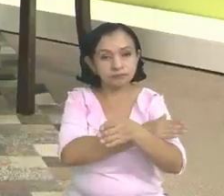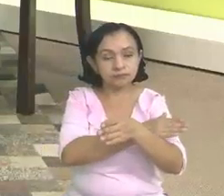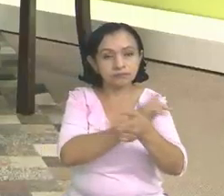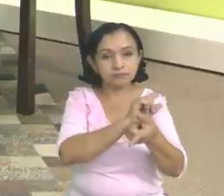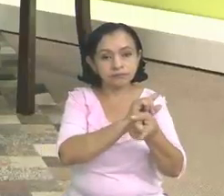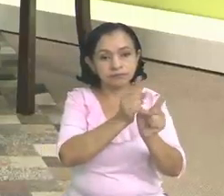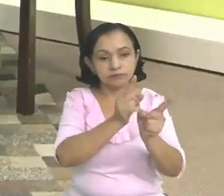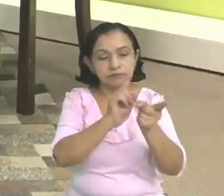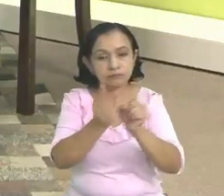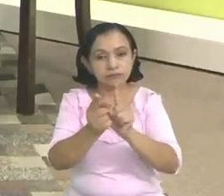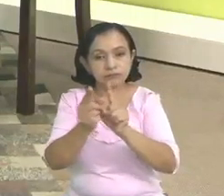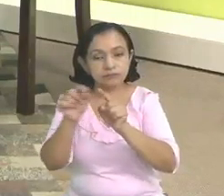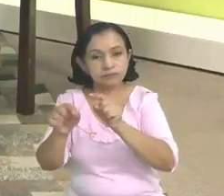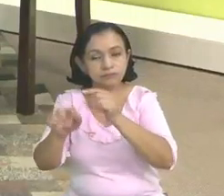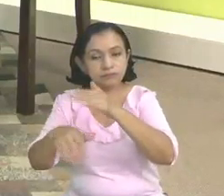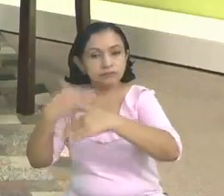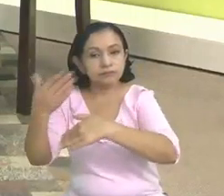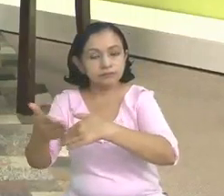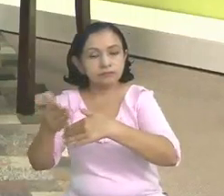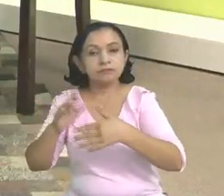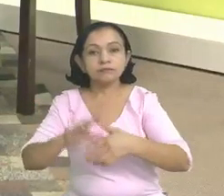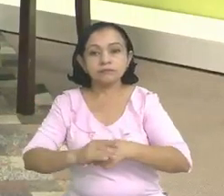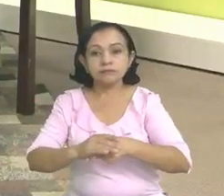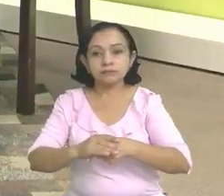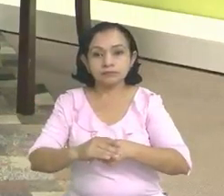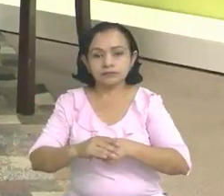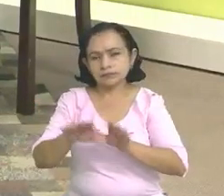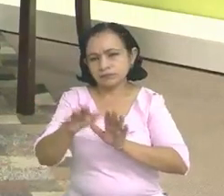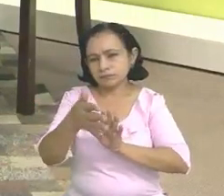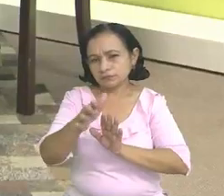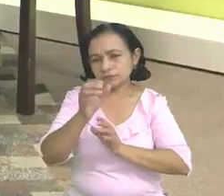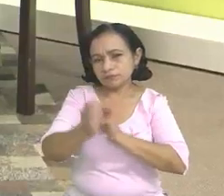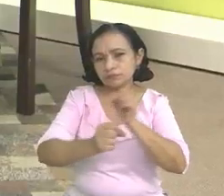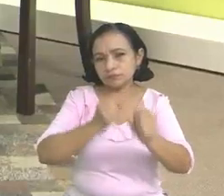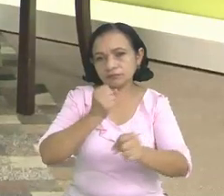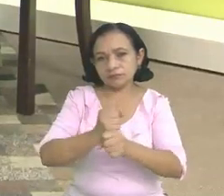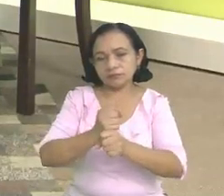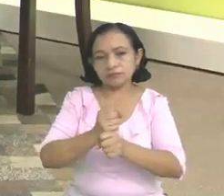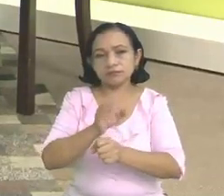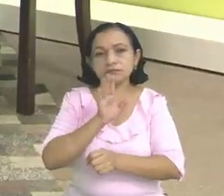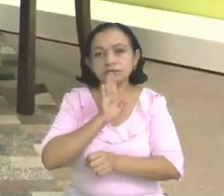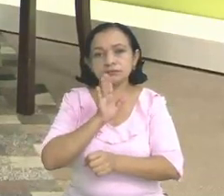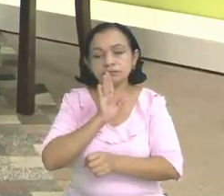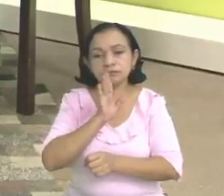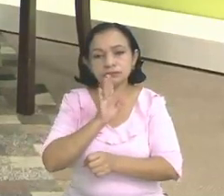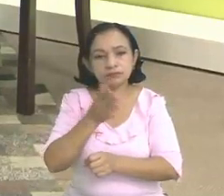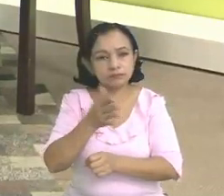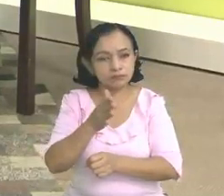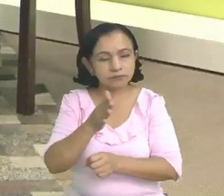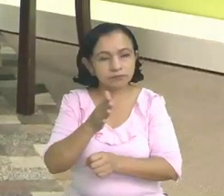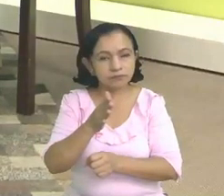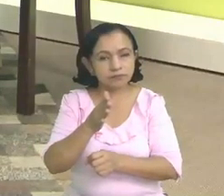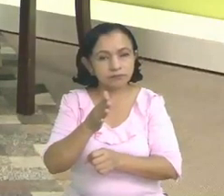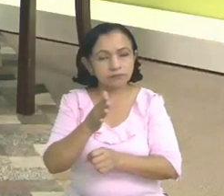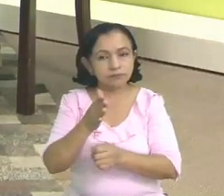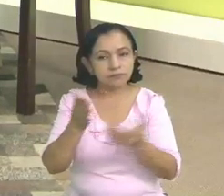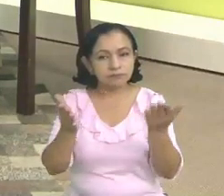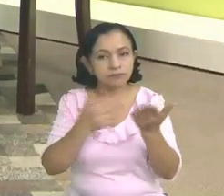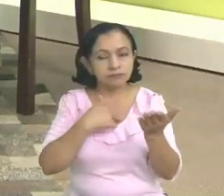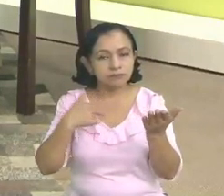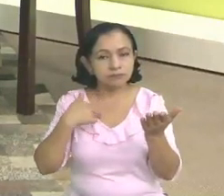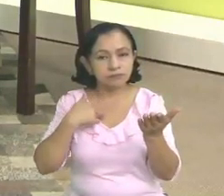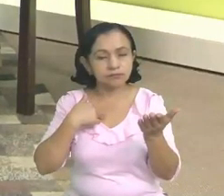cambios, y en otros tarda un poquito más, pero entre esas edades. Más o menos hablamos de la adolescencia a nivel